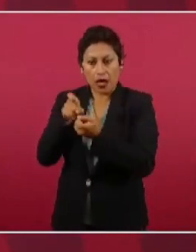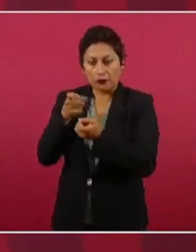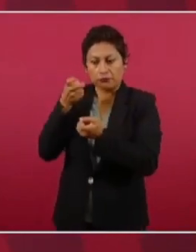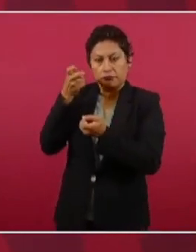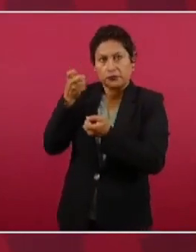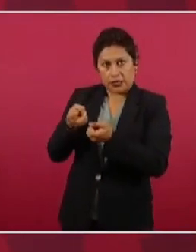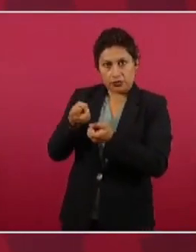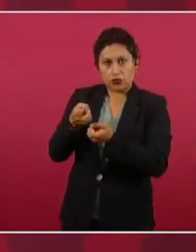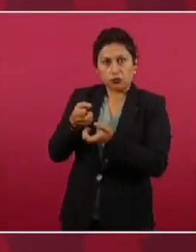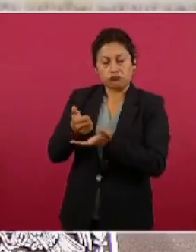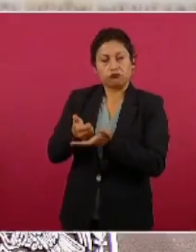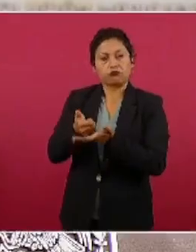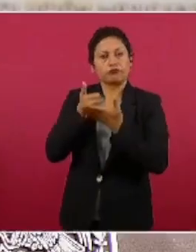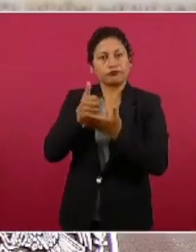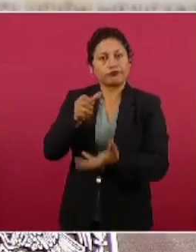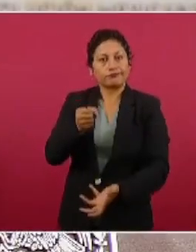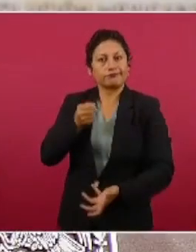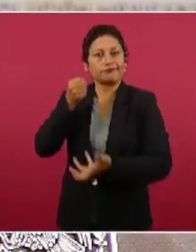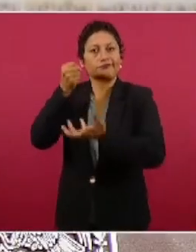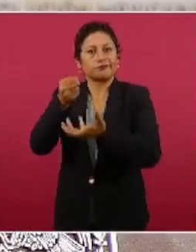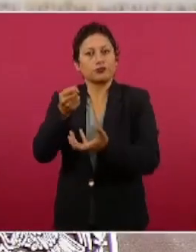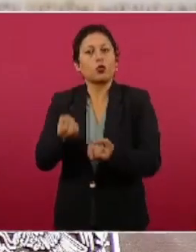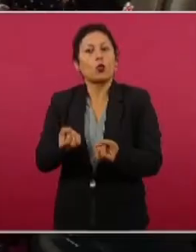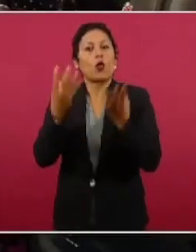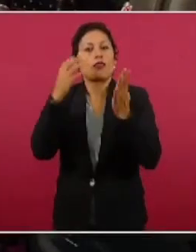prohibiendo la condonación de los impuestos?